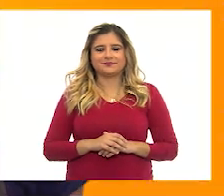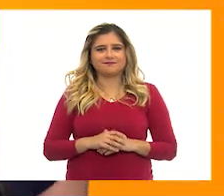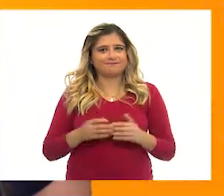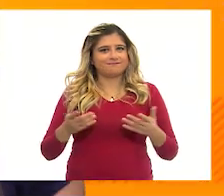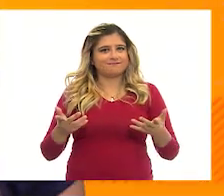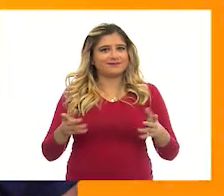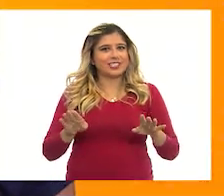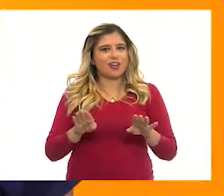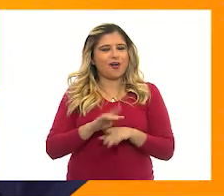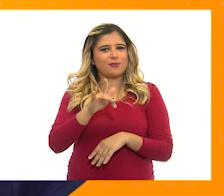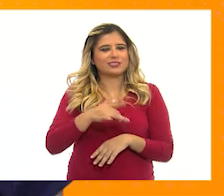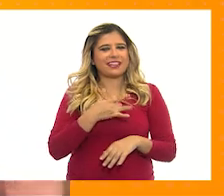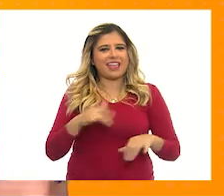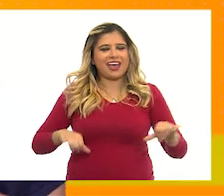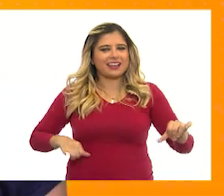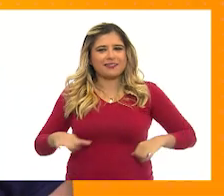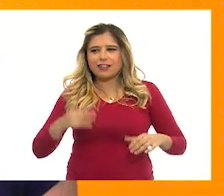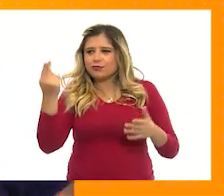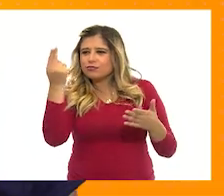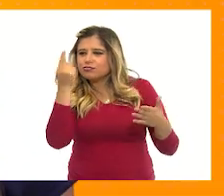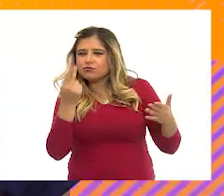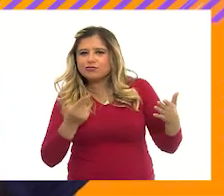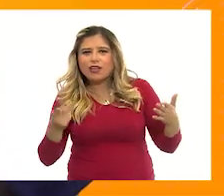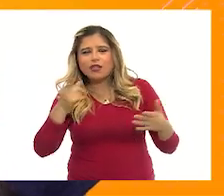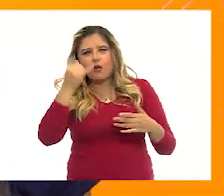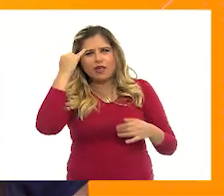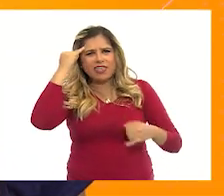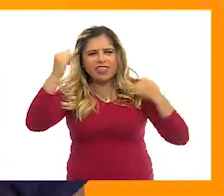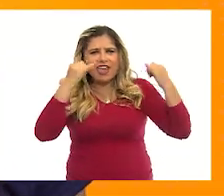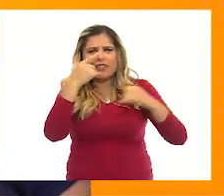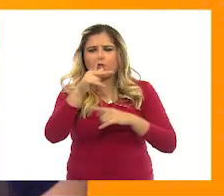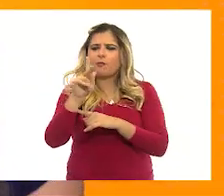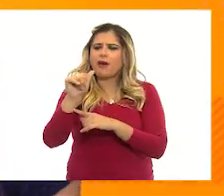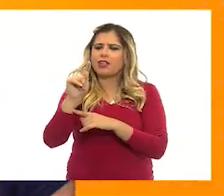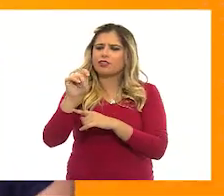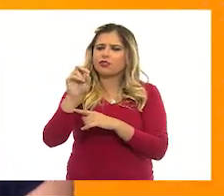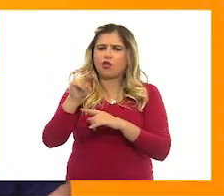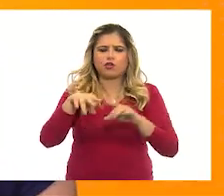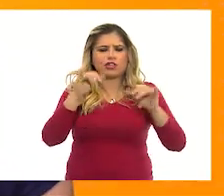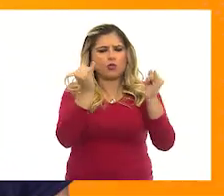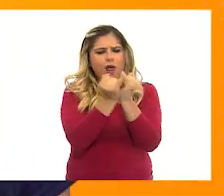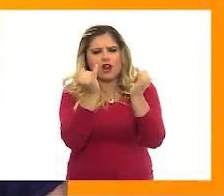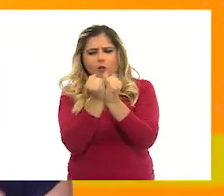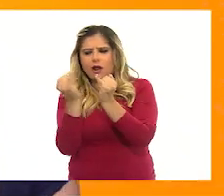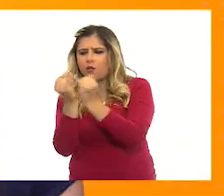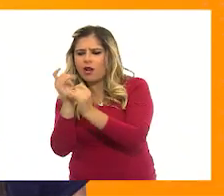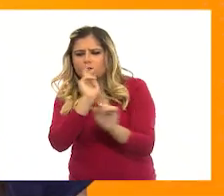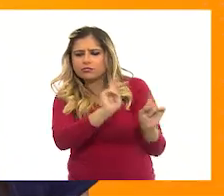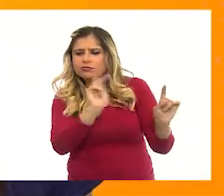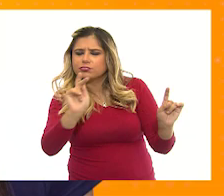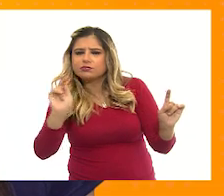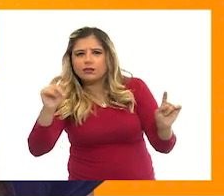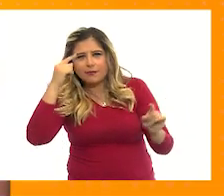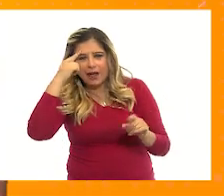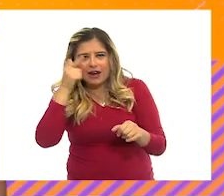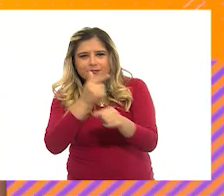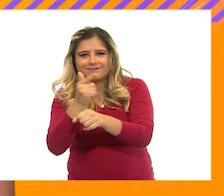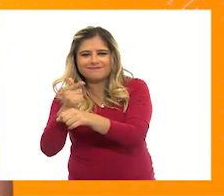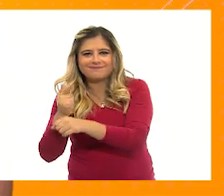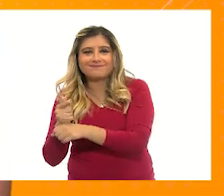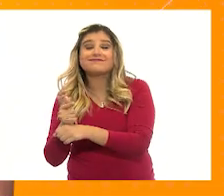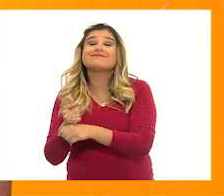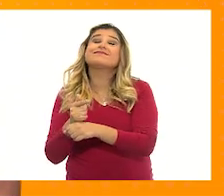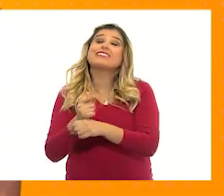¿Cómo te fue en esta actividad? Tú puedes crear tus propios patrones y asignar diferentes colores para identificarlos.